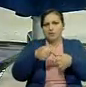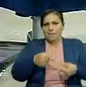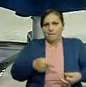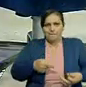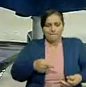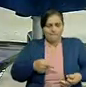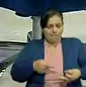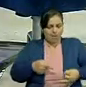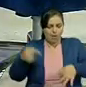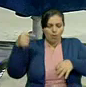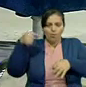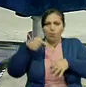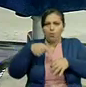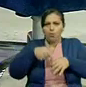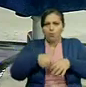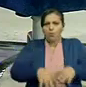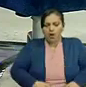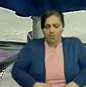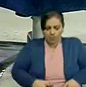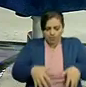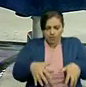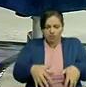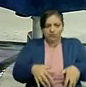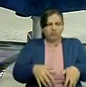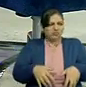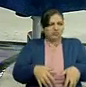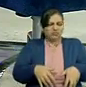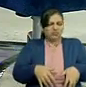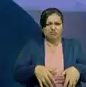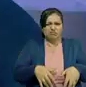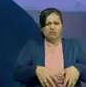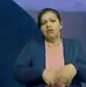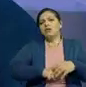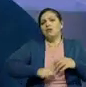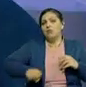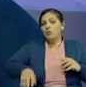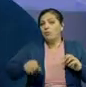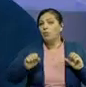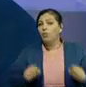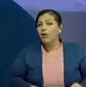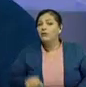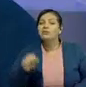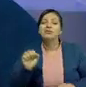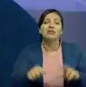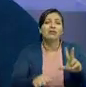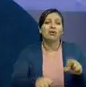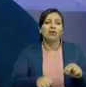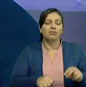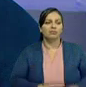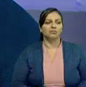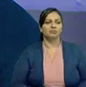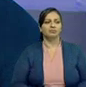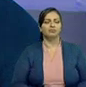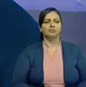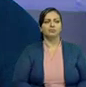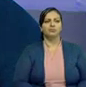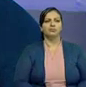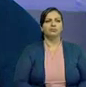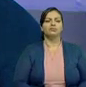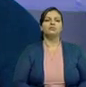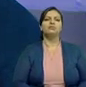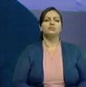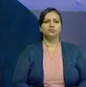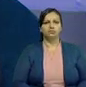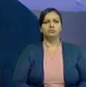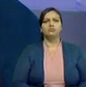lo suficiente y a profundidad? Yo pienso que no. La concentración ha estado casi exclusivamente en la despenalización